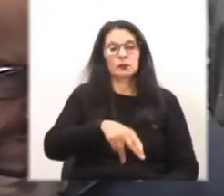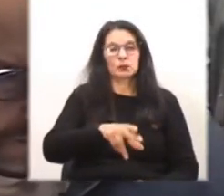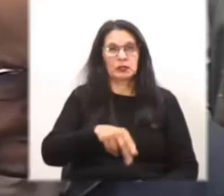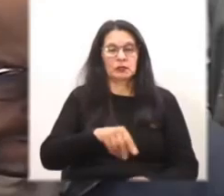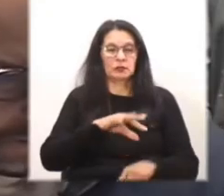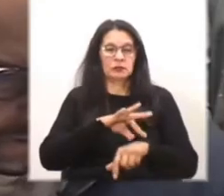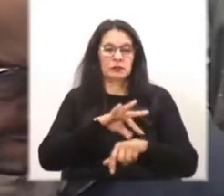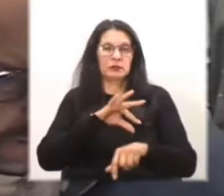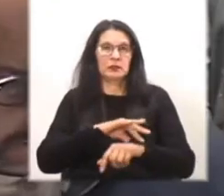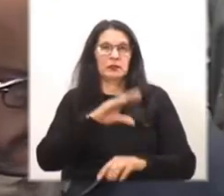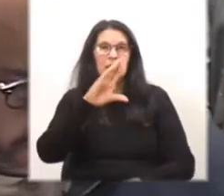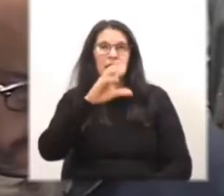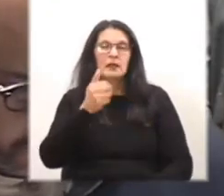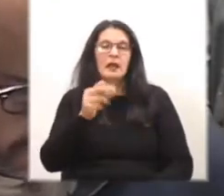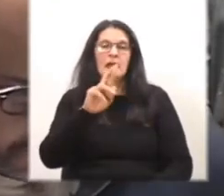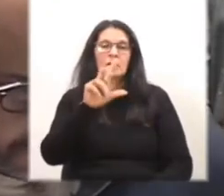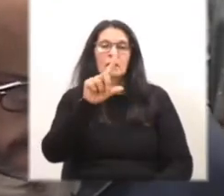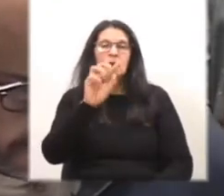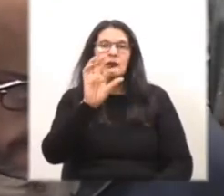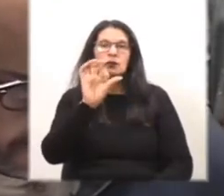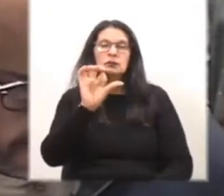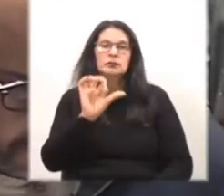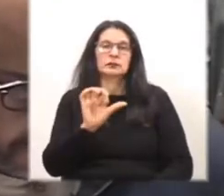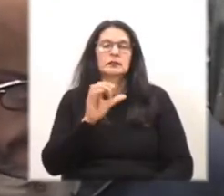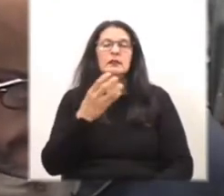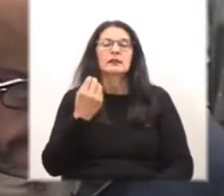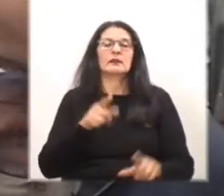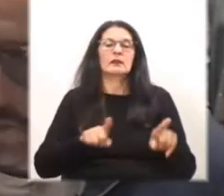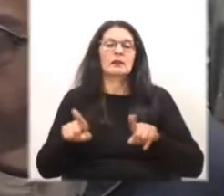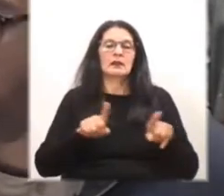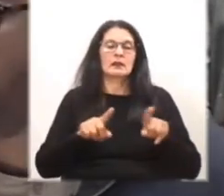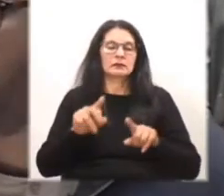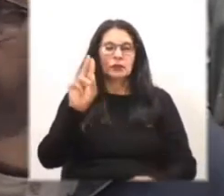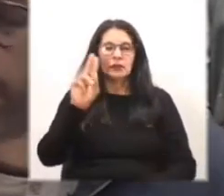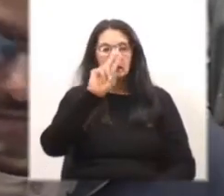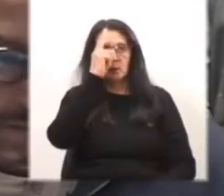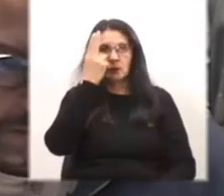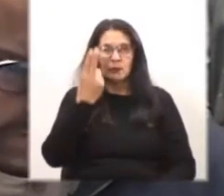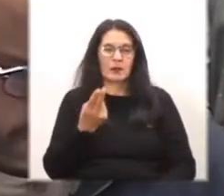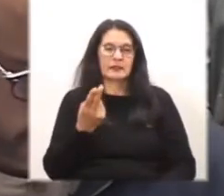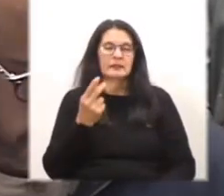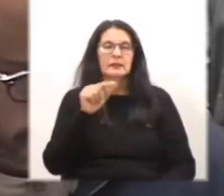Carlos Albizu, presidente de la delegación de Uruguay al frente de CTM.